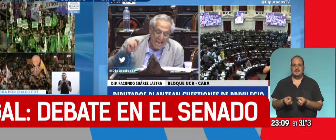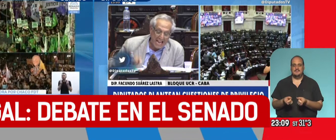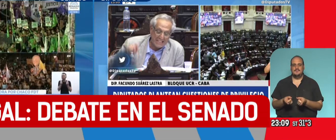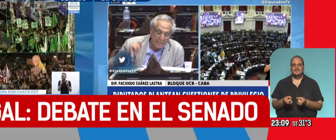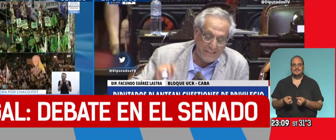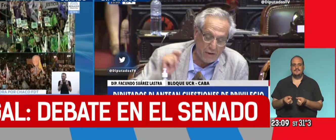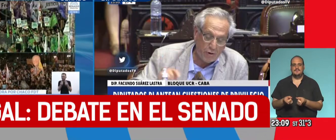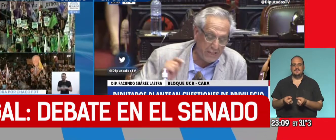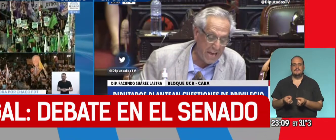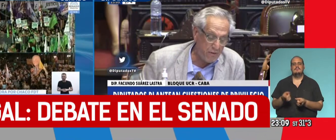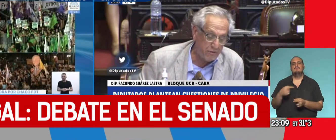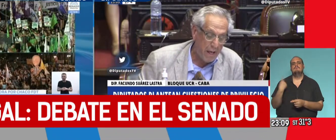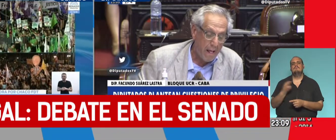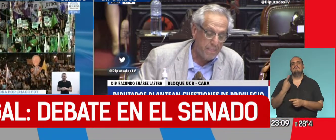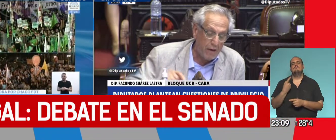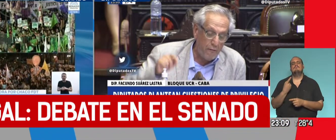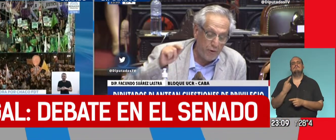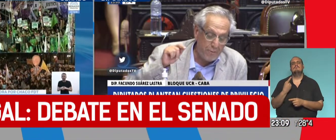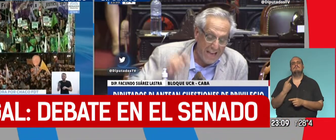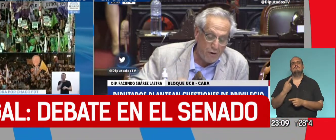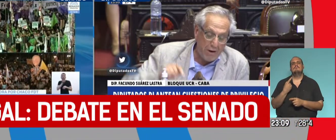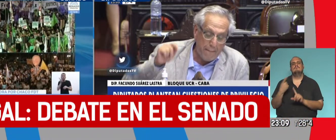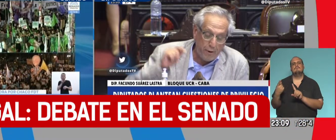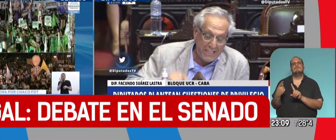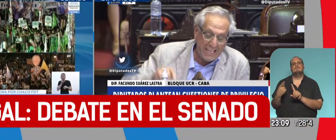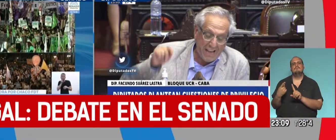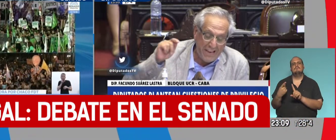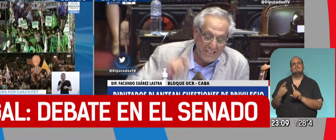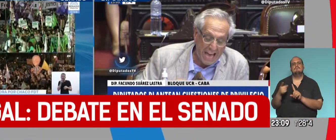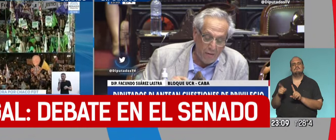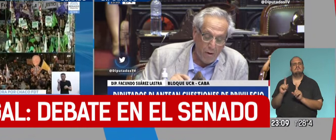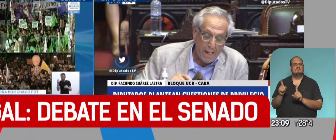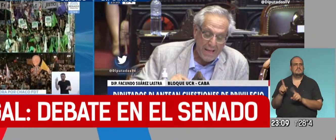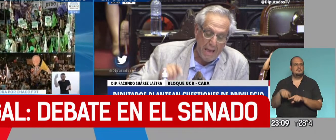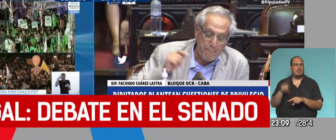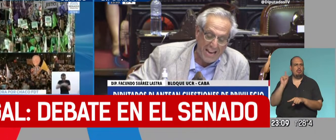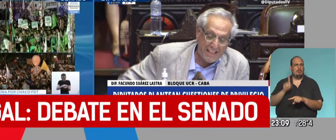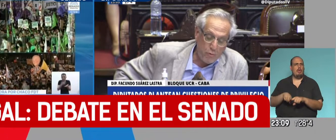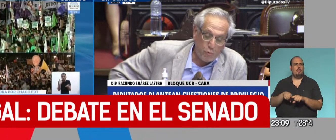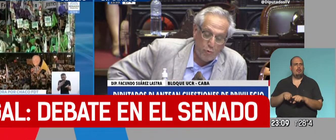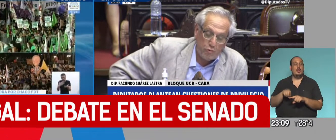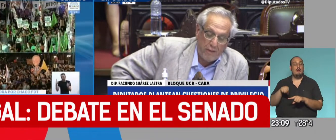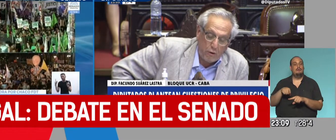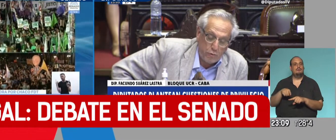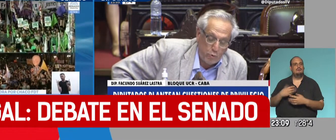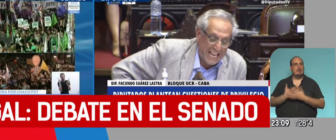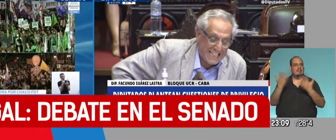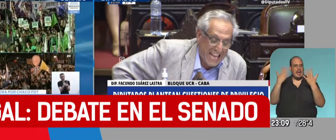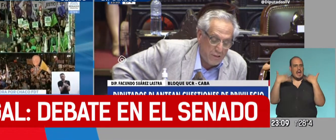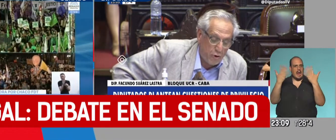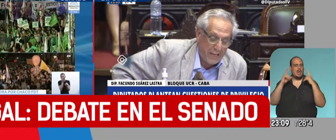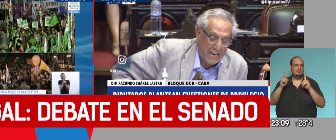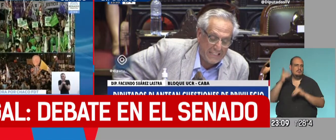también estuvimos siguiendo lo que ocurrió durante todo el día, que ha sido un día de intenso calor, como decía